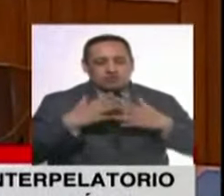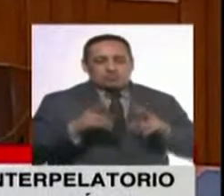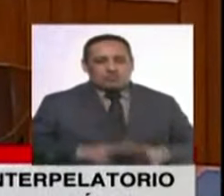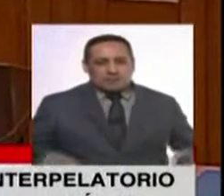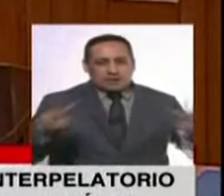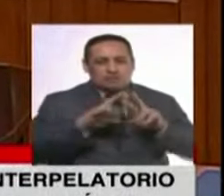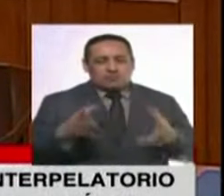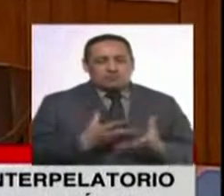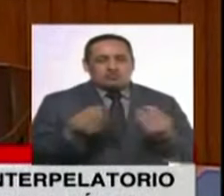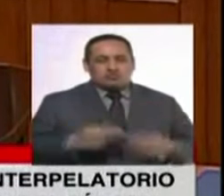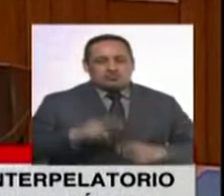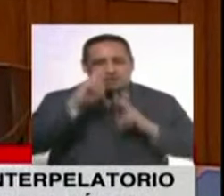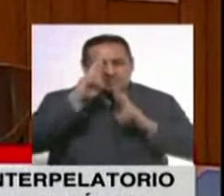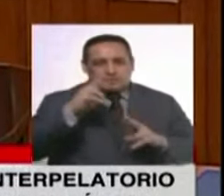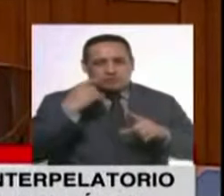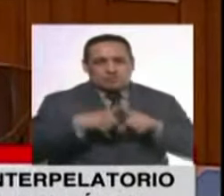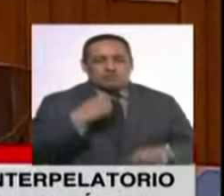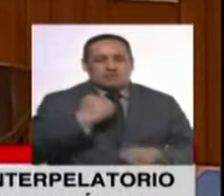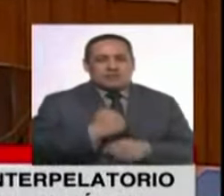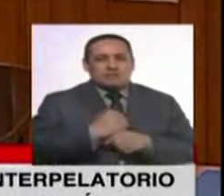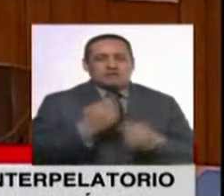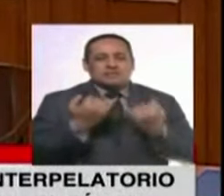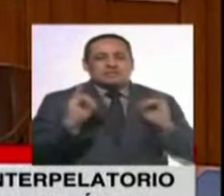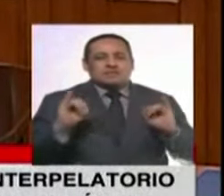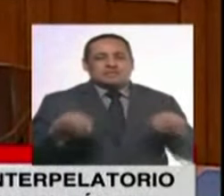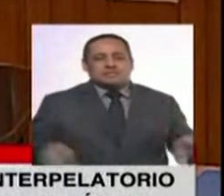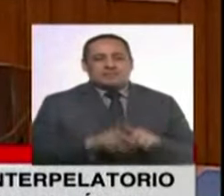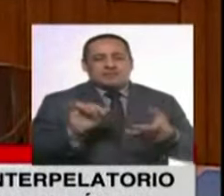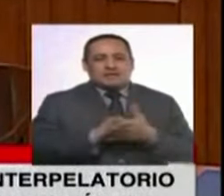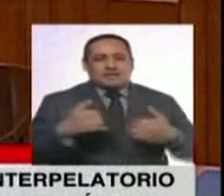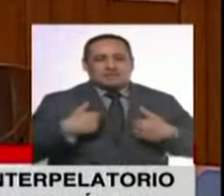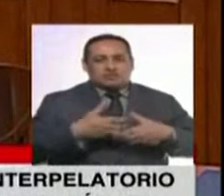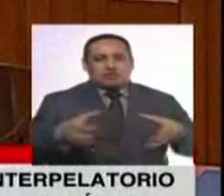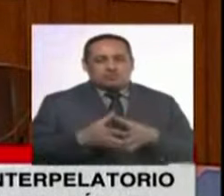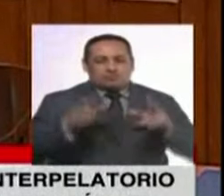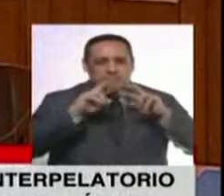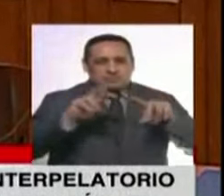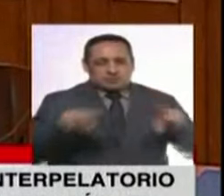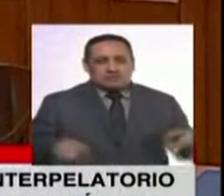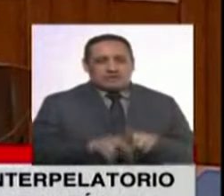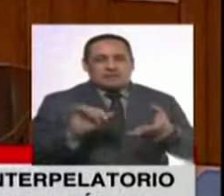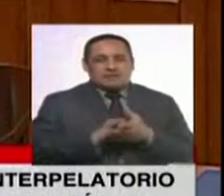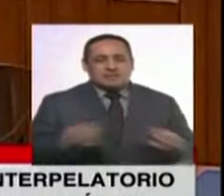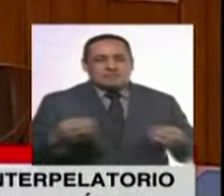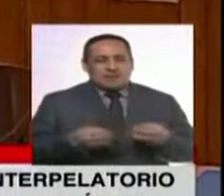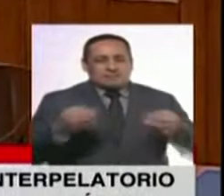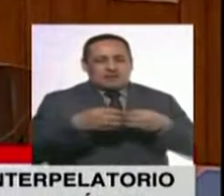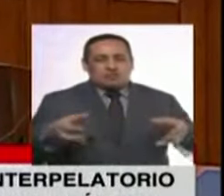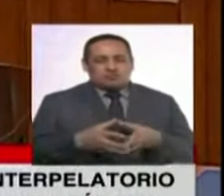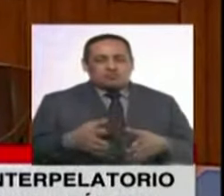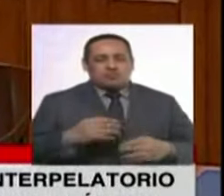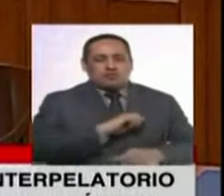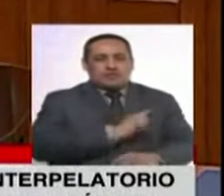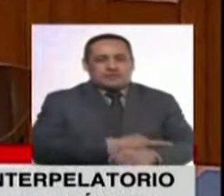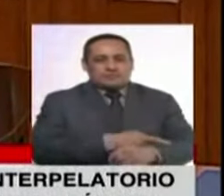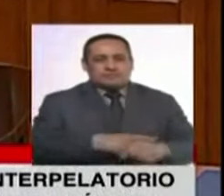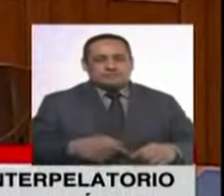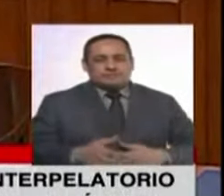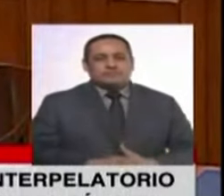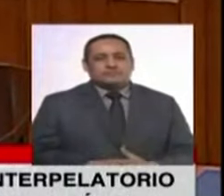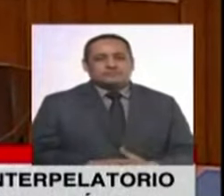más profundo respeto por la actuación e independencia de los órganos de investigación y demás poder del estado